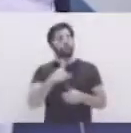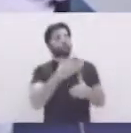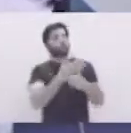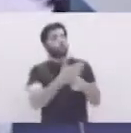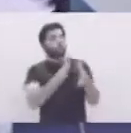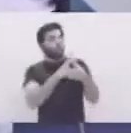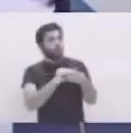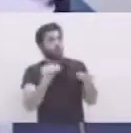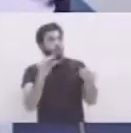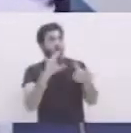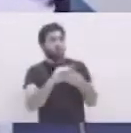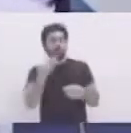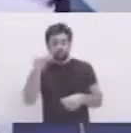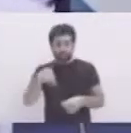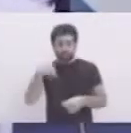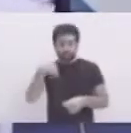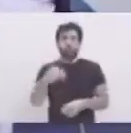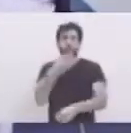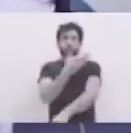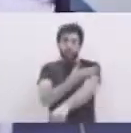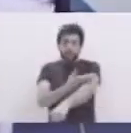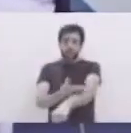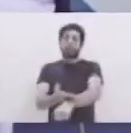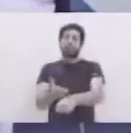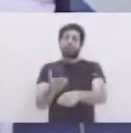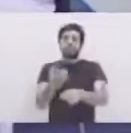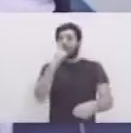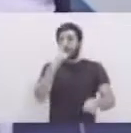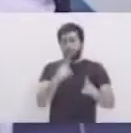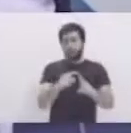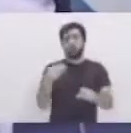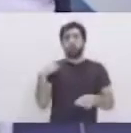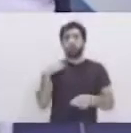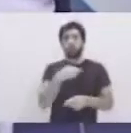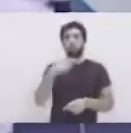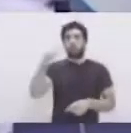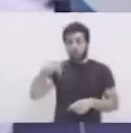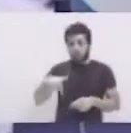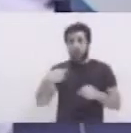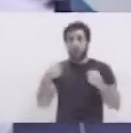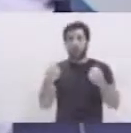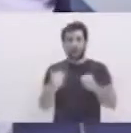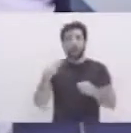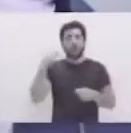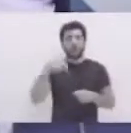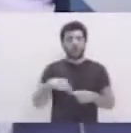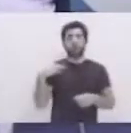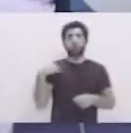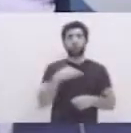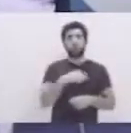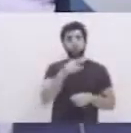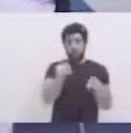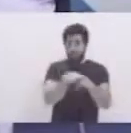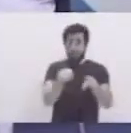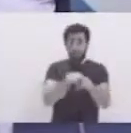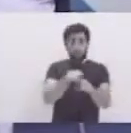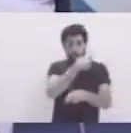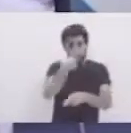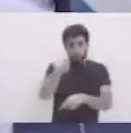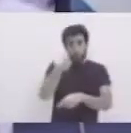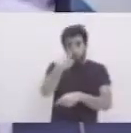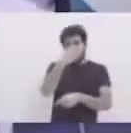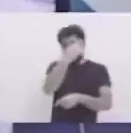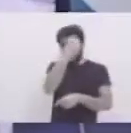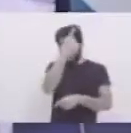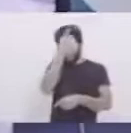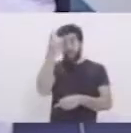haber compartido esta fábula con nosotros y también que podemos aplicarla ahorita. Podemos realizar todas nuestras tareas ahorita